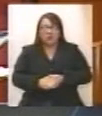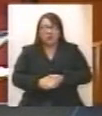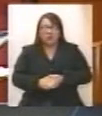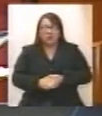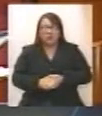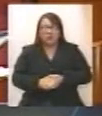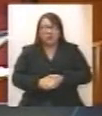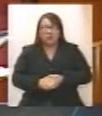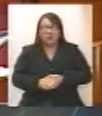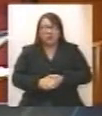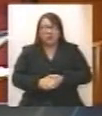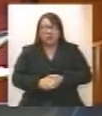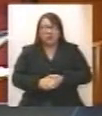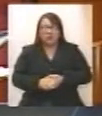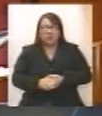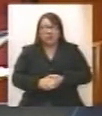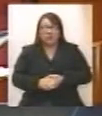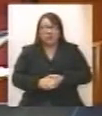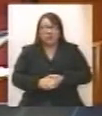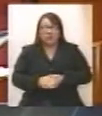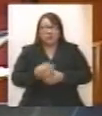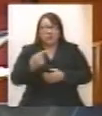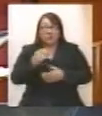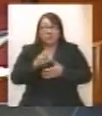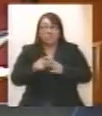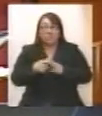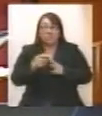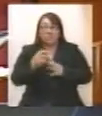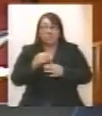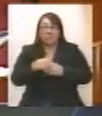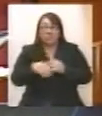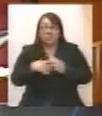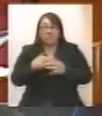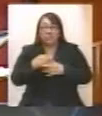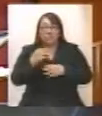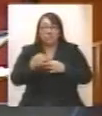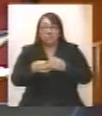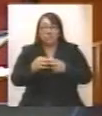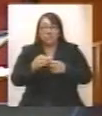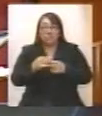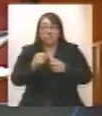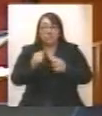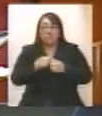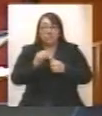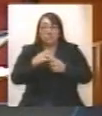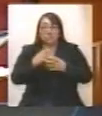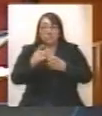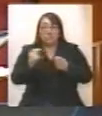público o el Estado de Derecho, para luego solicitar al Poder Judicial su disolución.